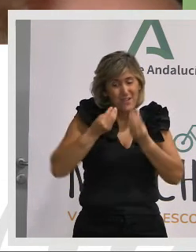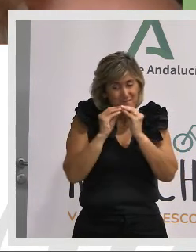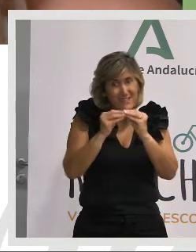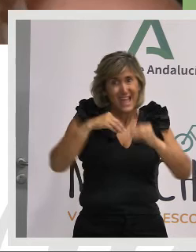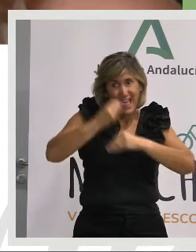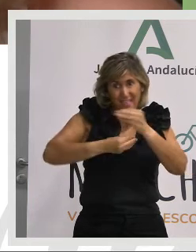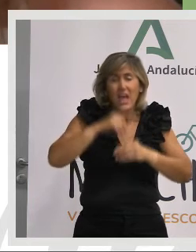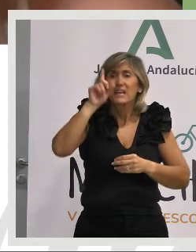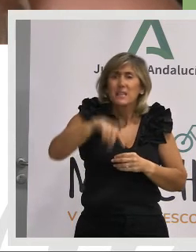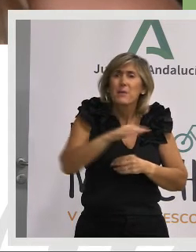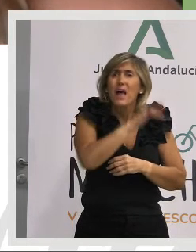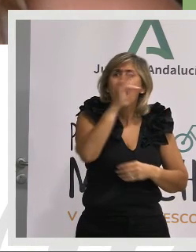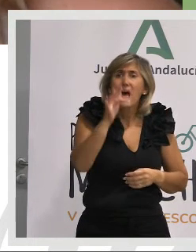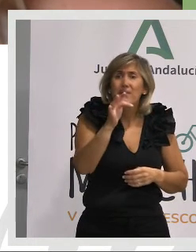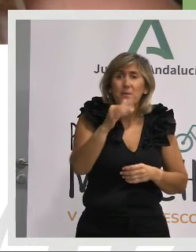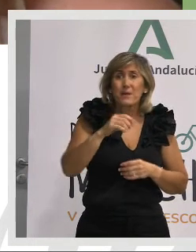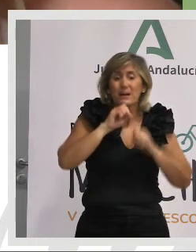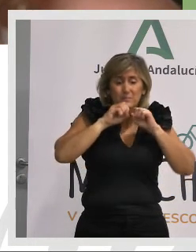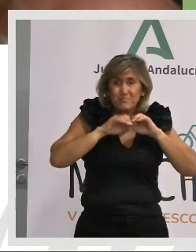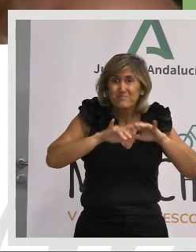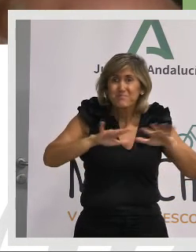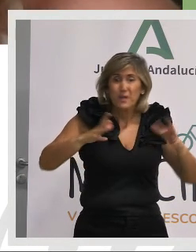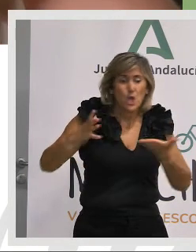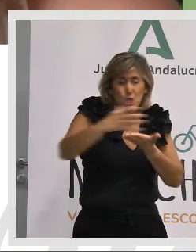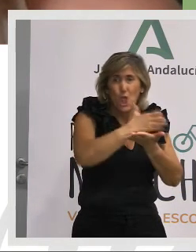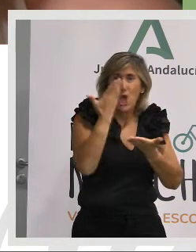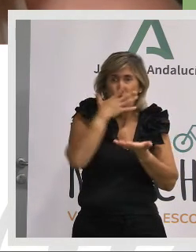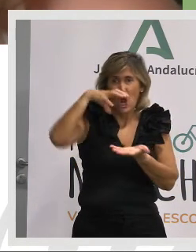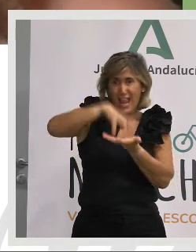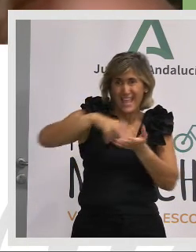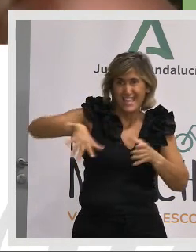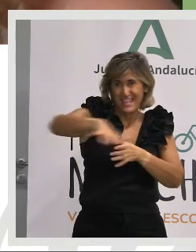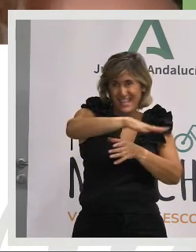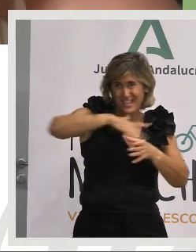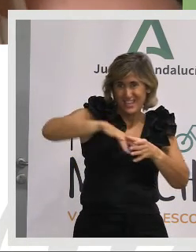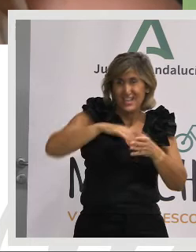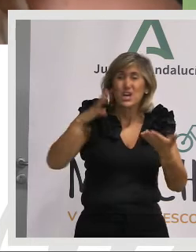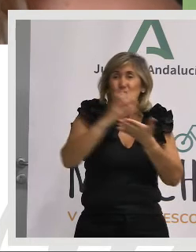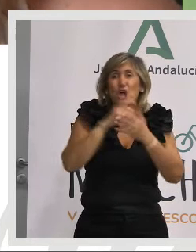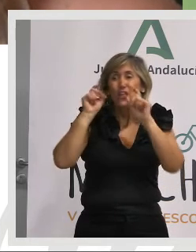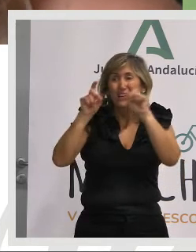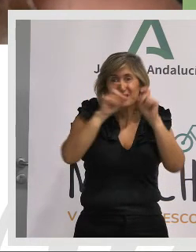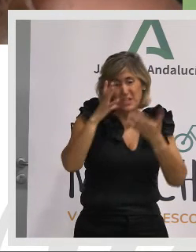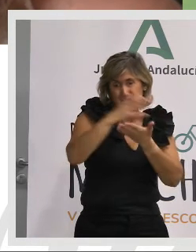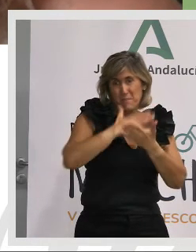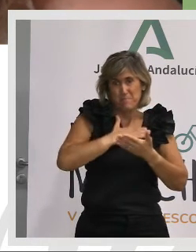y que además se extendió a toda la comunidad educativa y toda la realidad de la